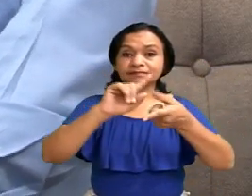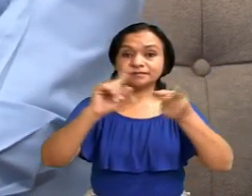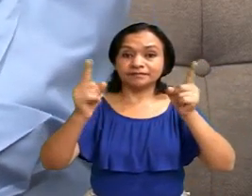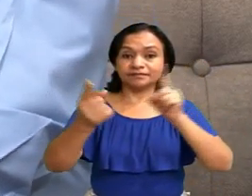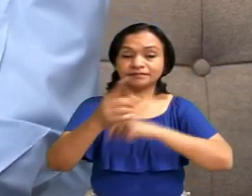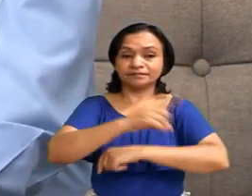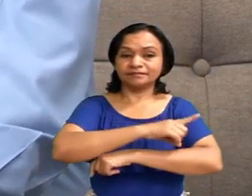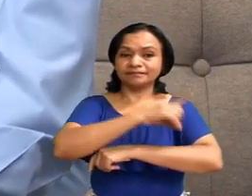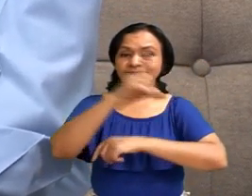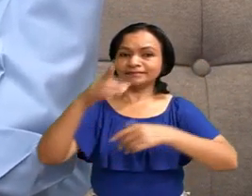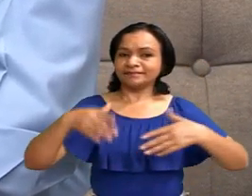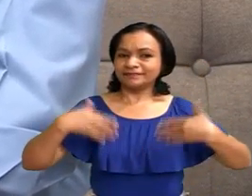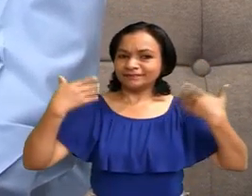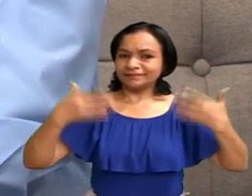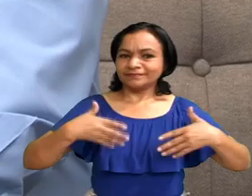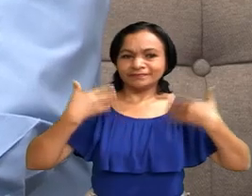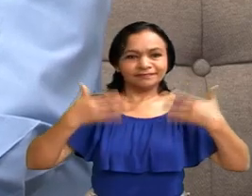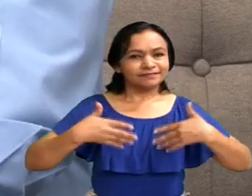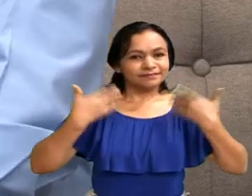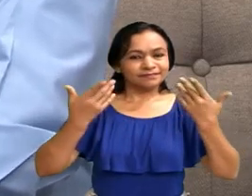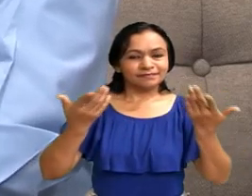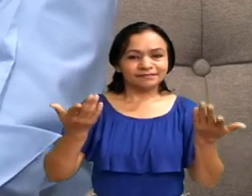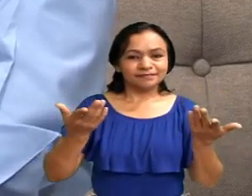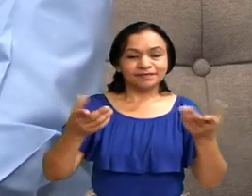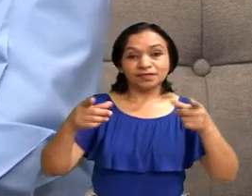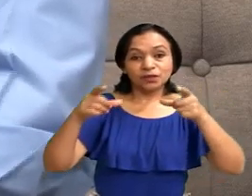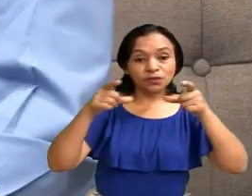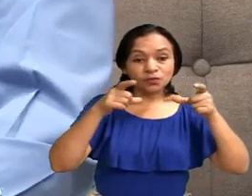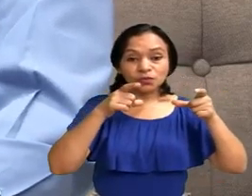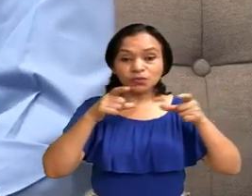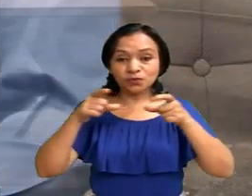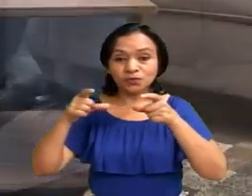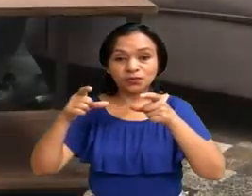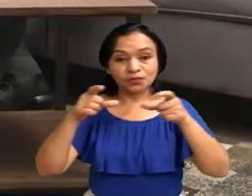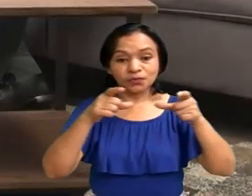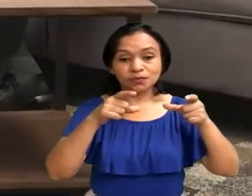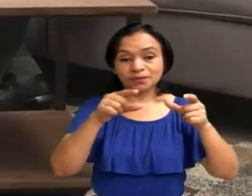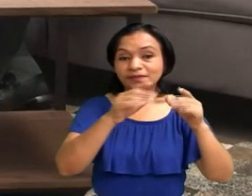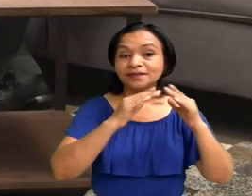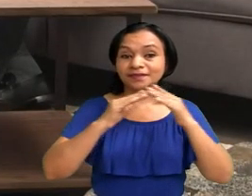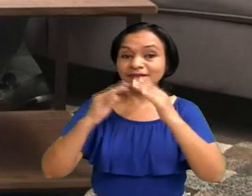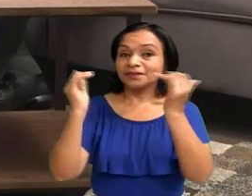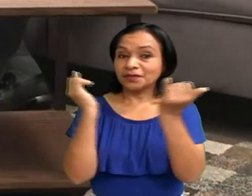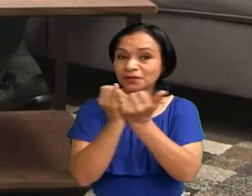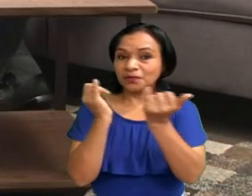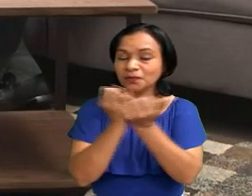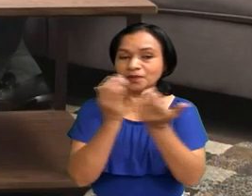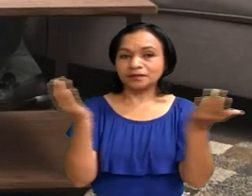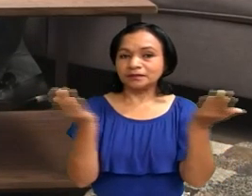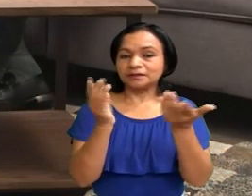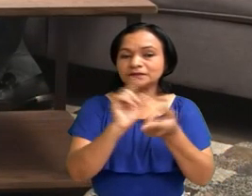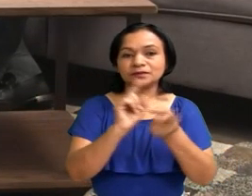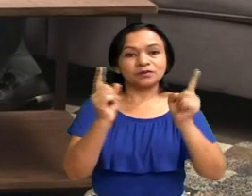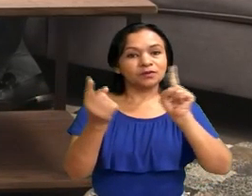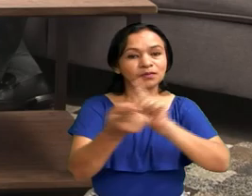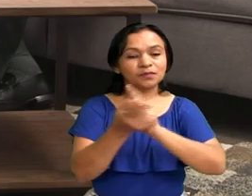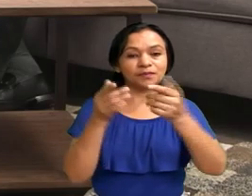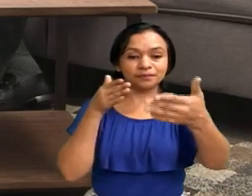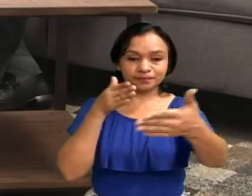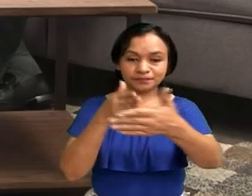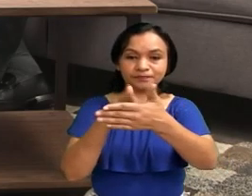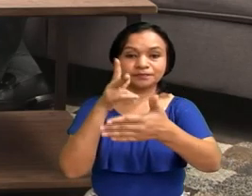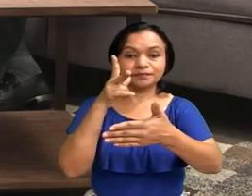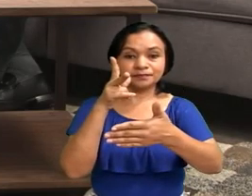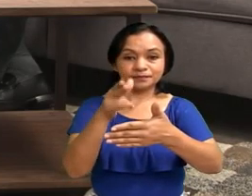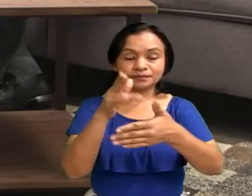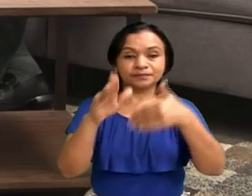día de fiesta. Exacto. Es como un cumpleaños de la comunidad. Y cómo cambian, sin duda alguna. Tenemos que hacer una pausa, pero al